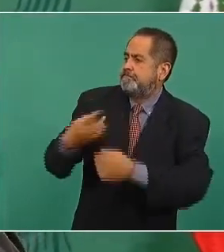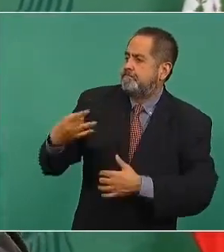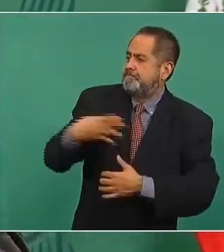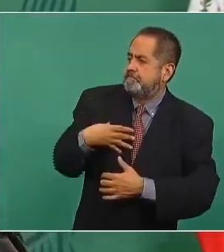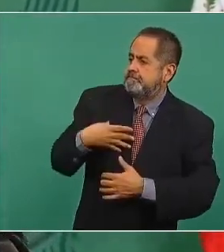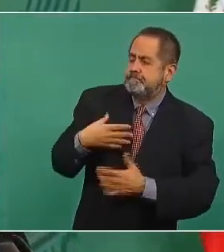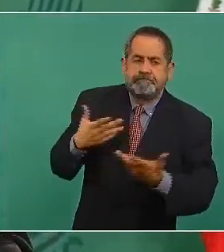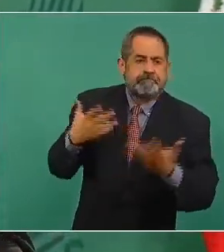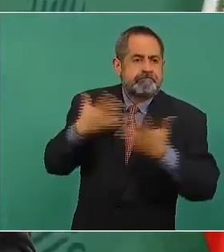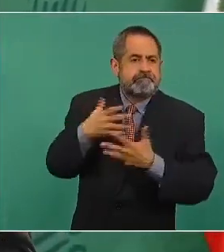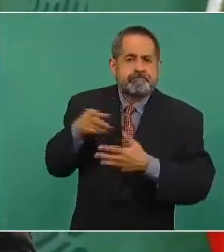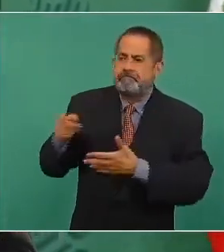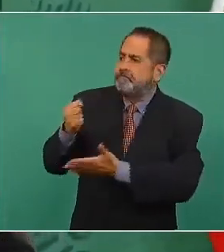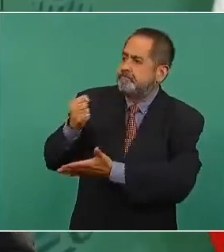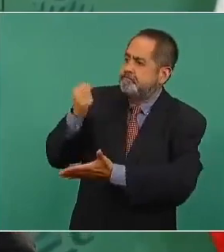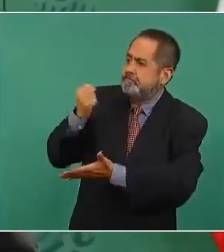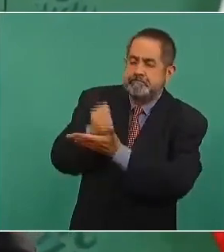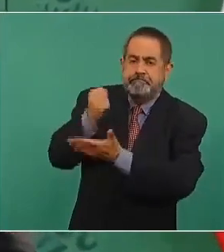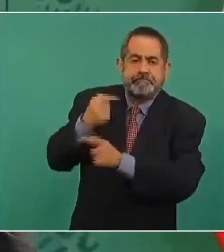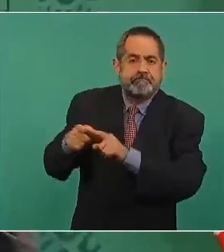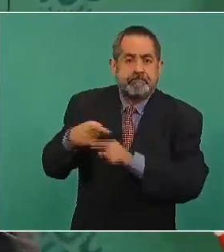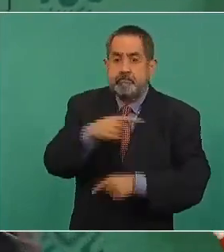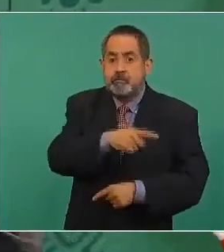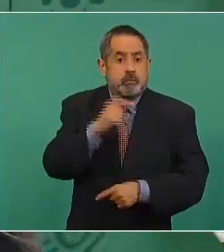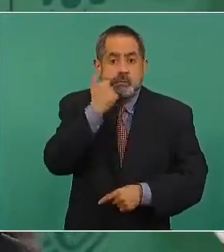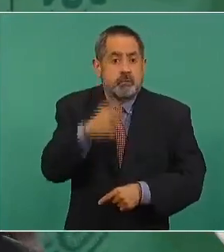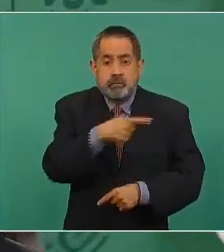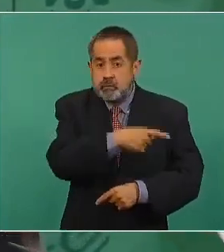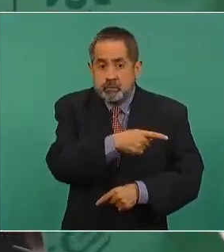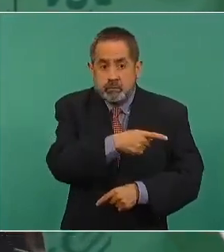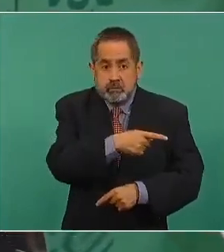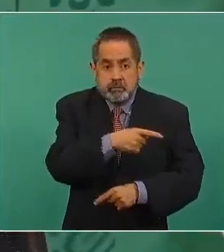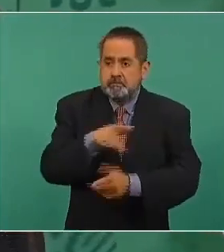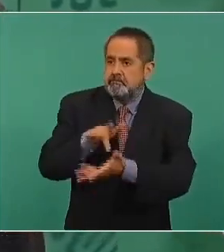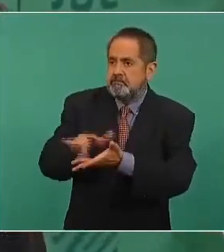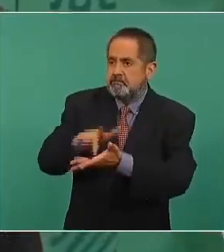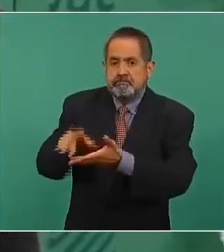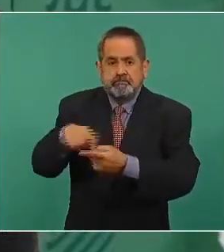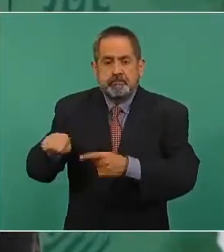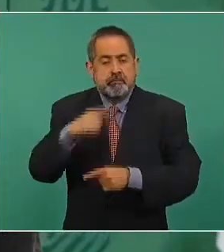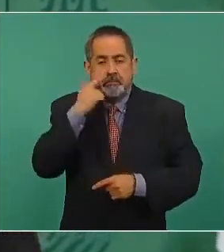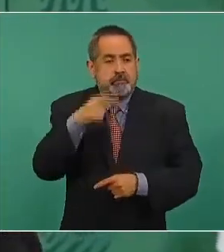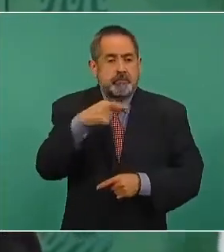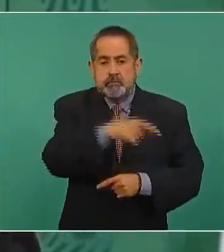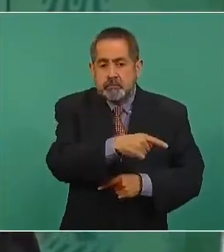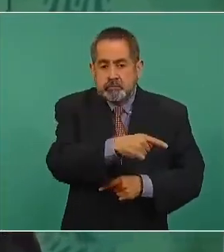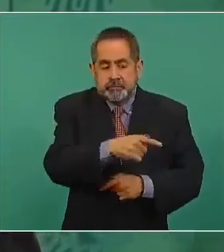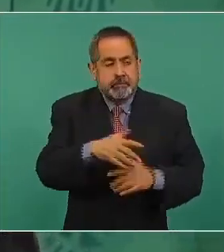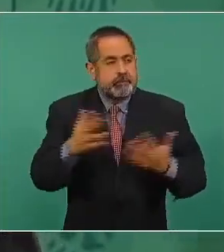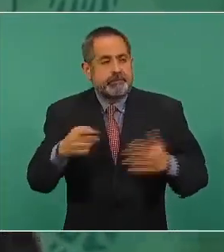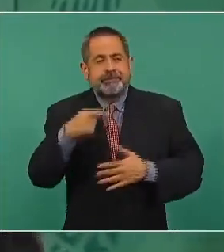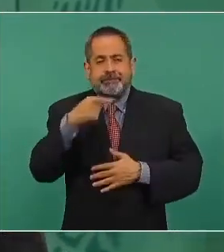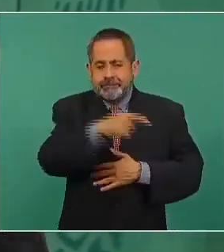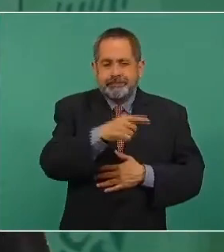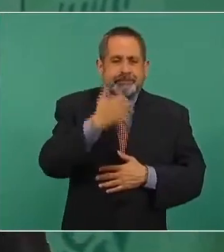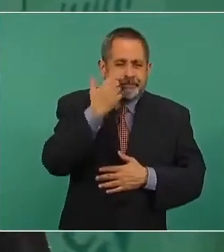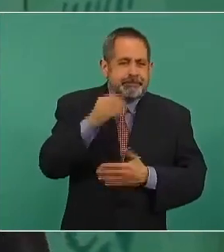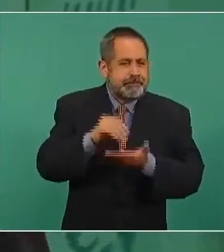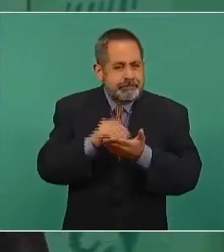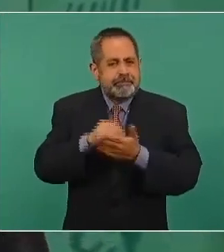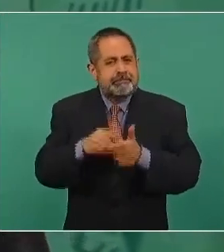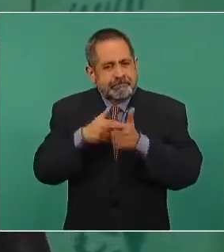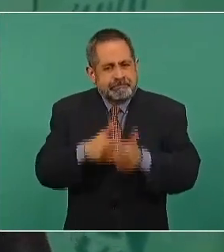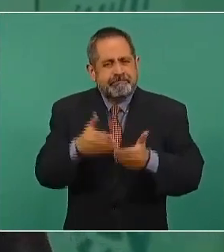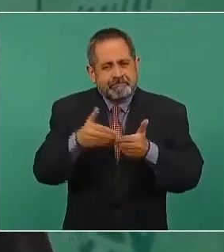para aprobar todos los apoyos al pueblo. Querían seguir con